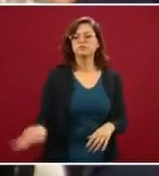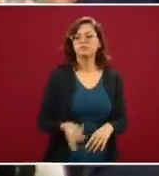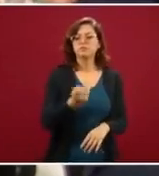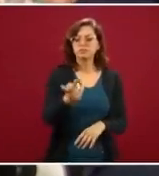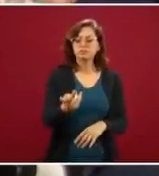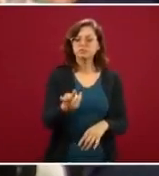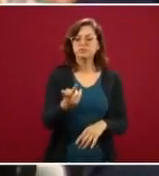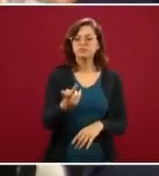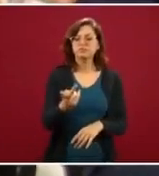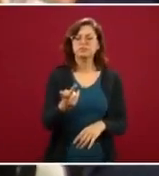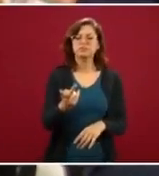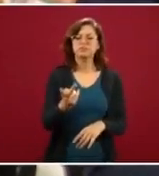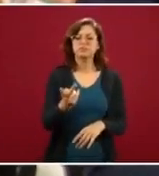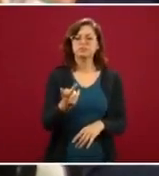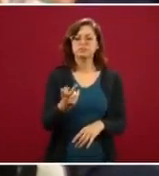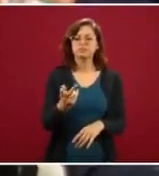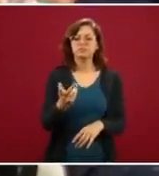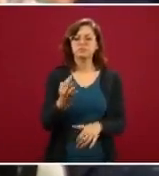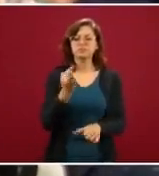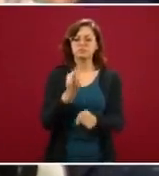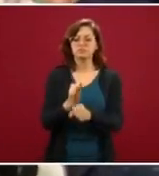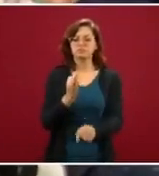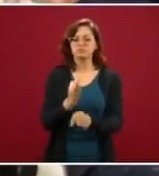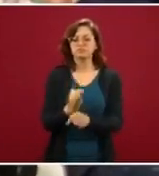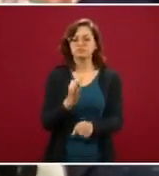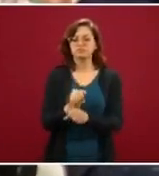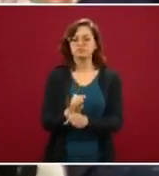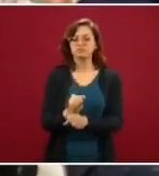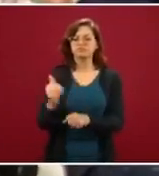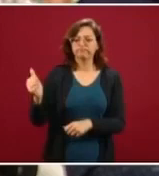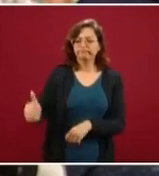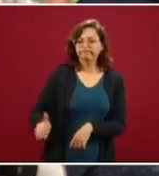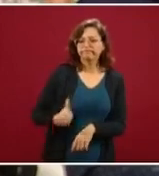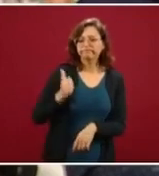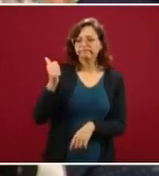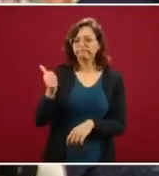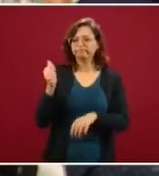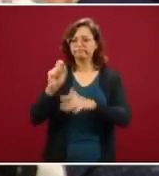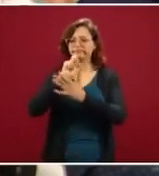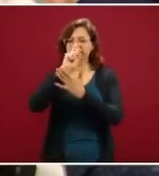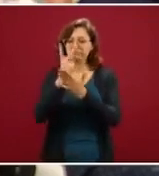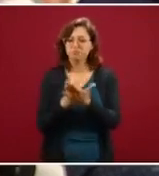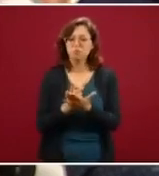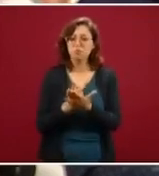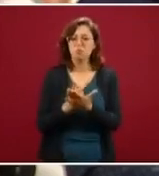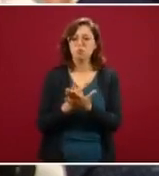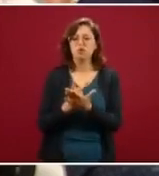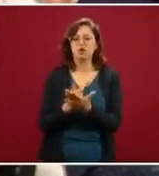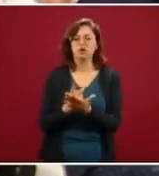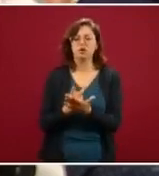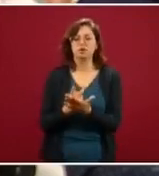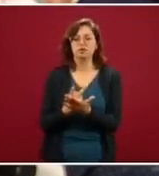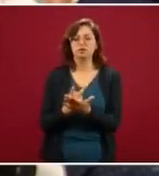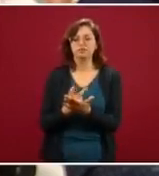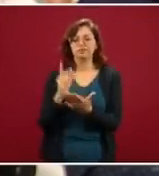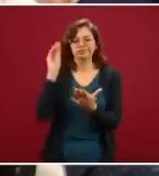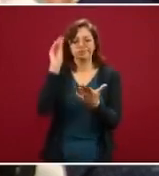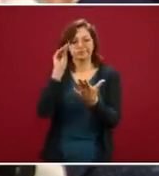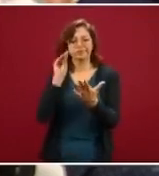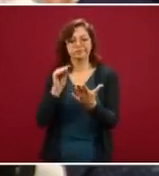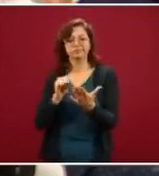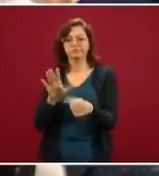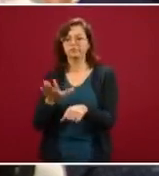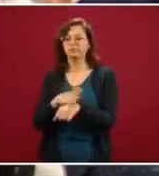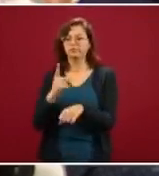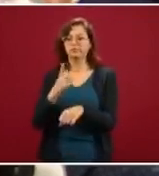sería aprovechar el momento para poder hacer un programa. Ya hace unos días también la Jefatura